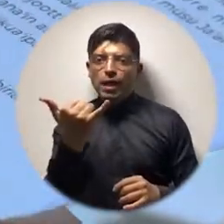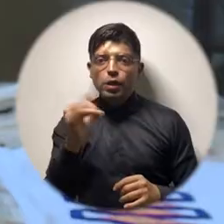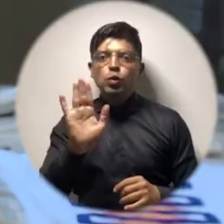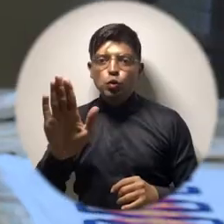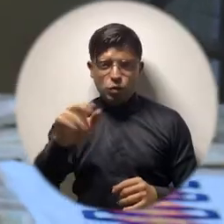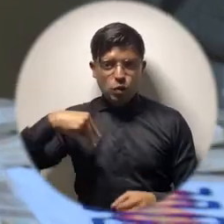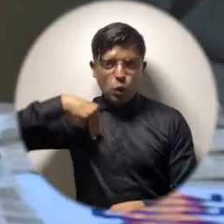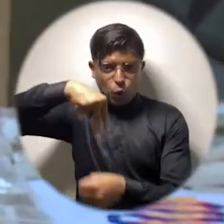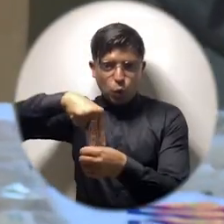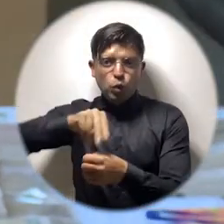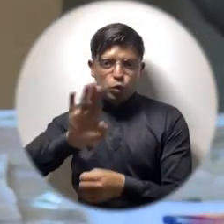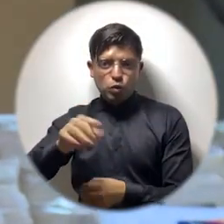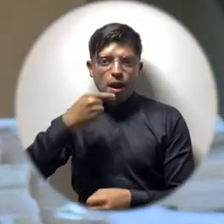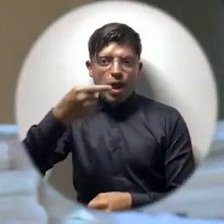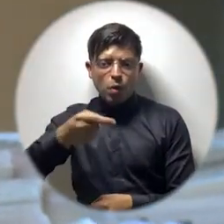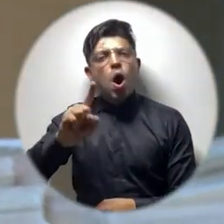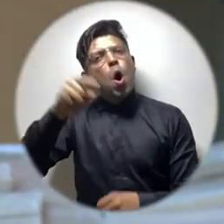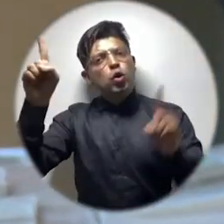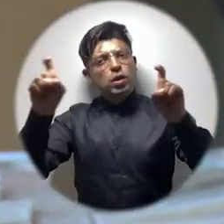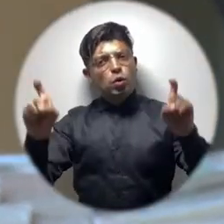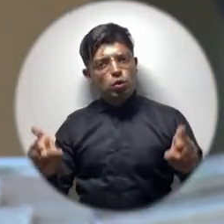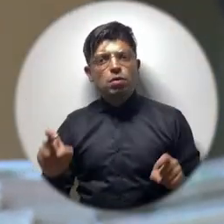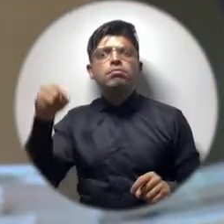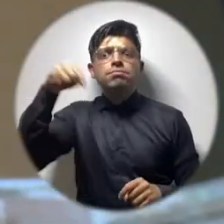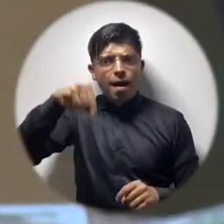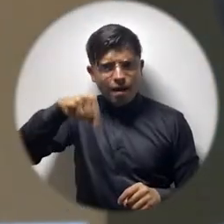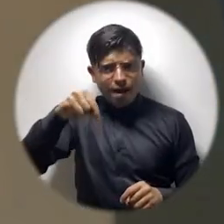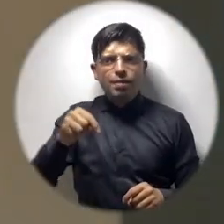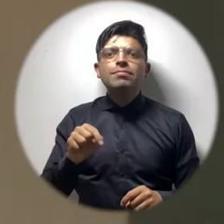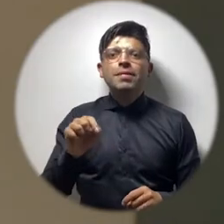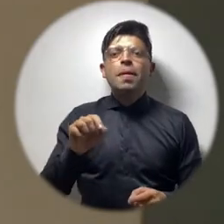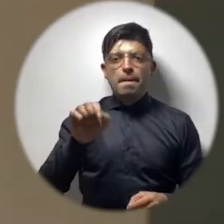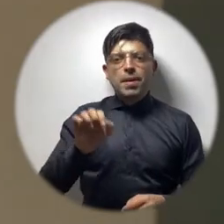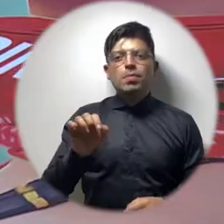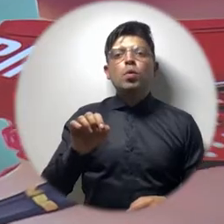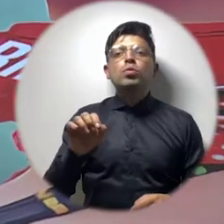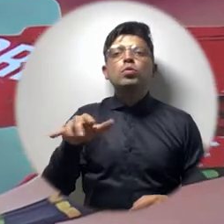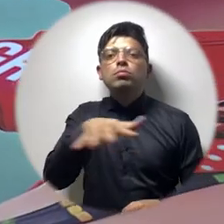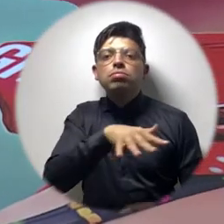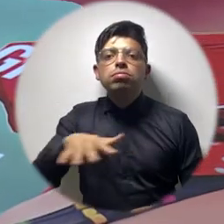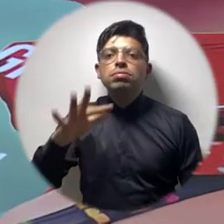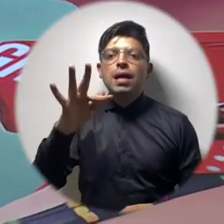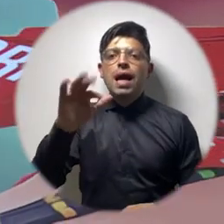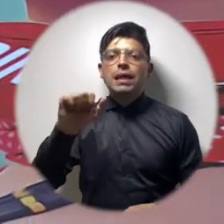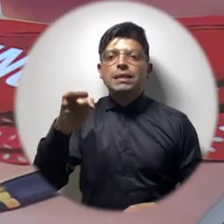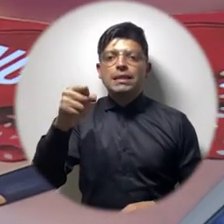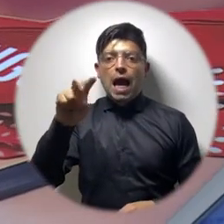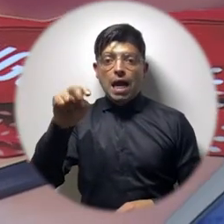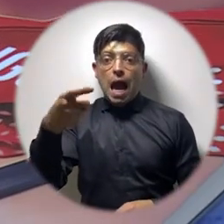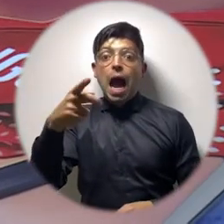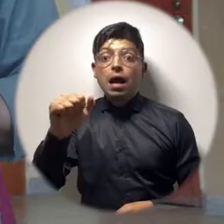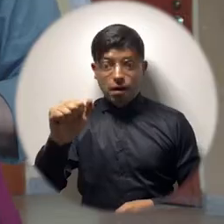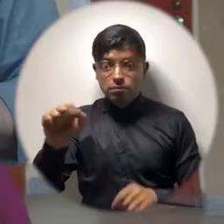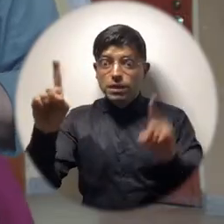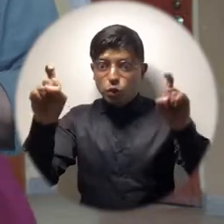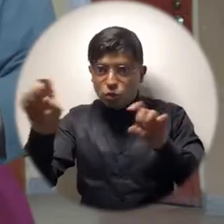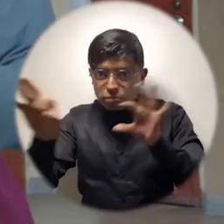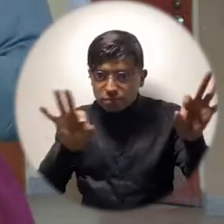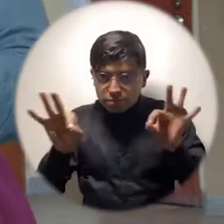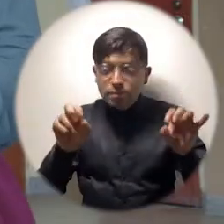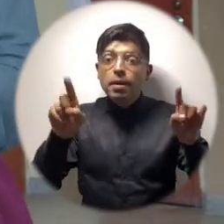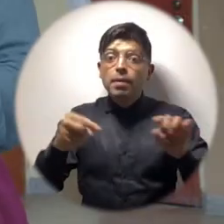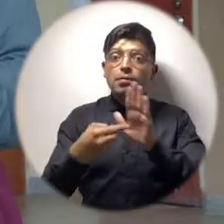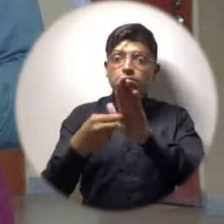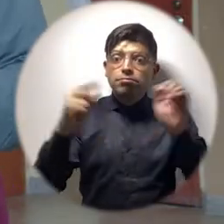diversidad de títulos, que algunos se desarrollan acá en el corregimiento de Taganga, por ejemplo. Entonces,